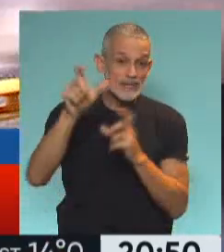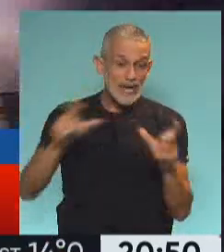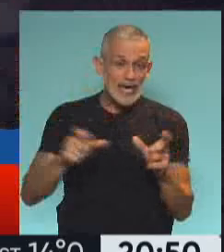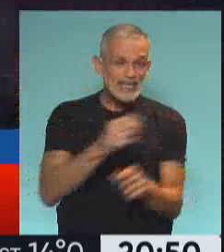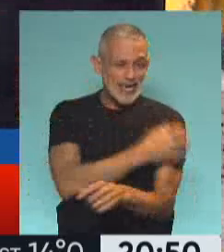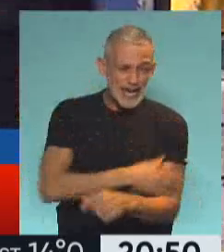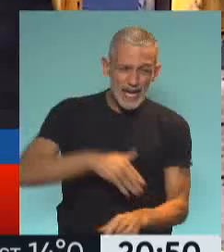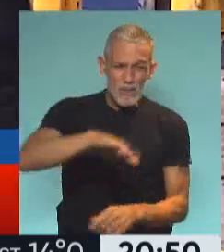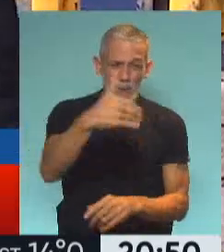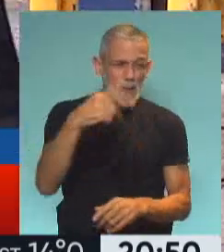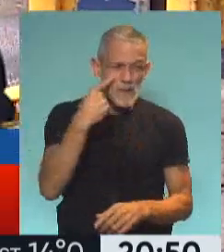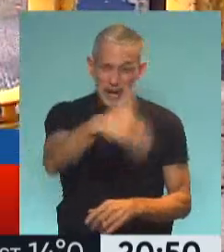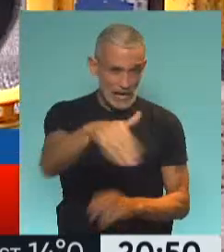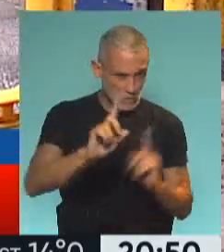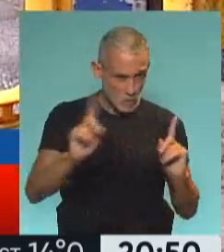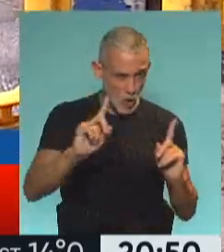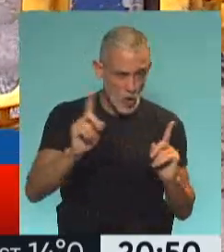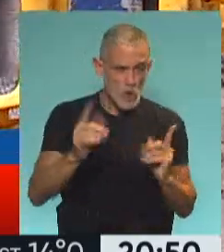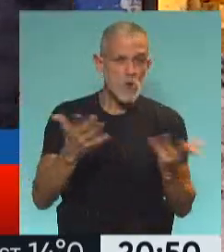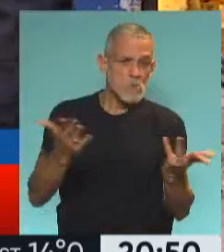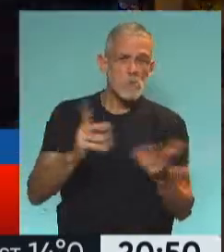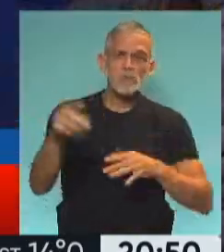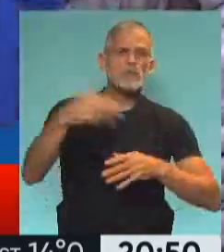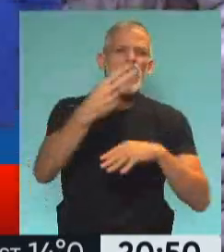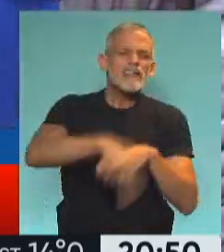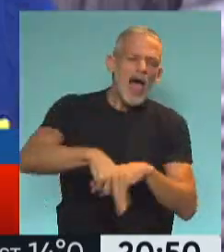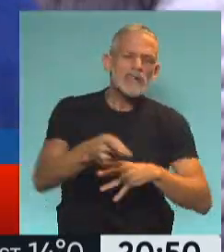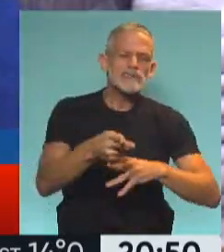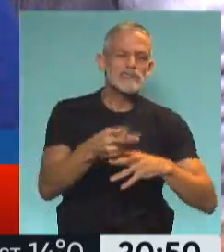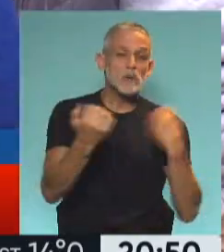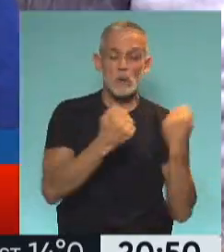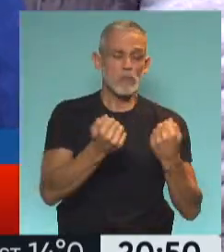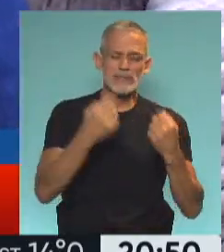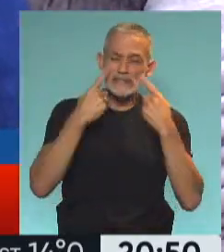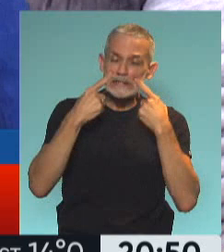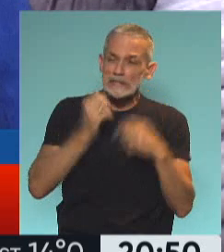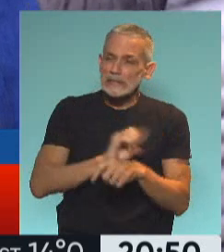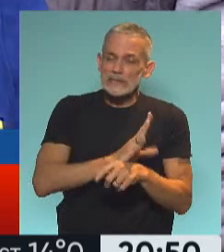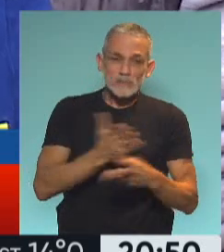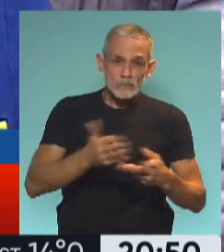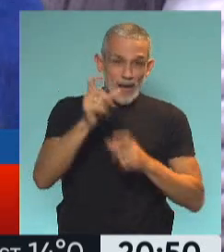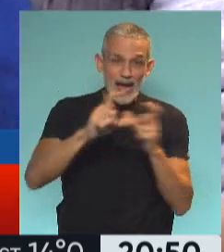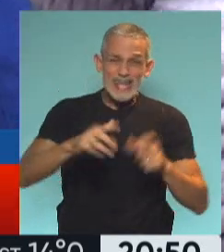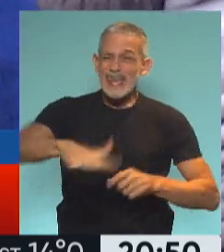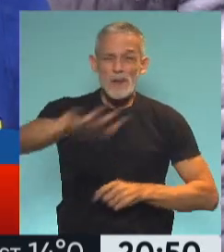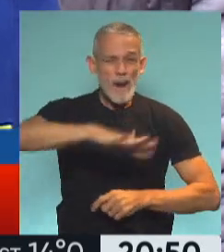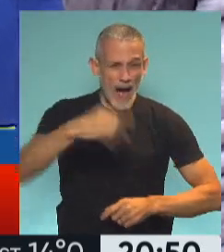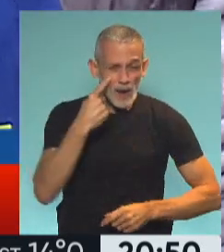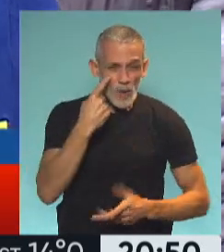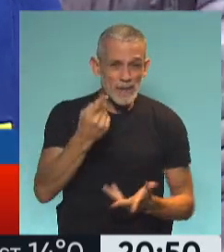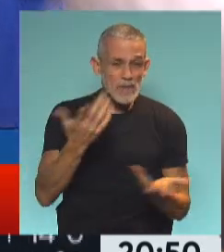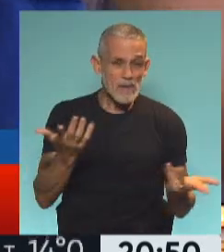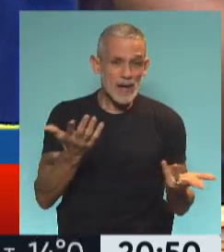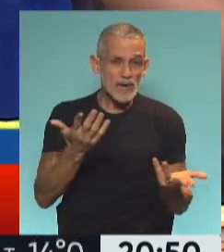situación de calle, sino, no sé, de repente paraba un taxista, lloraba, emocionado, gente del barrio que, te